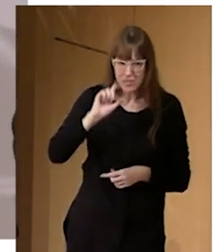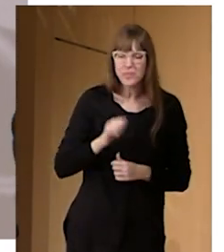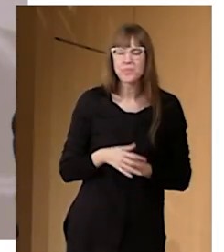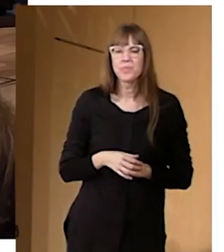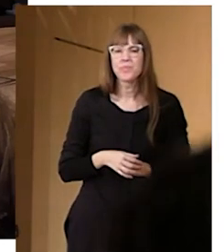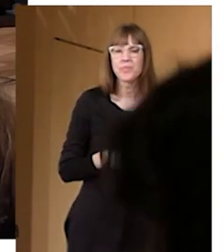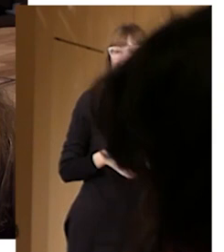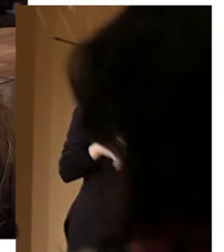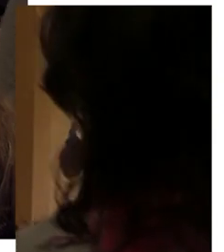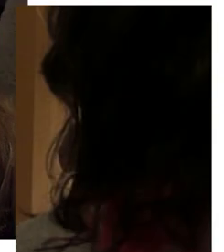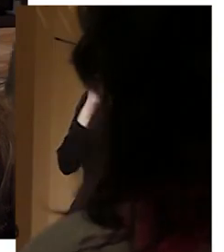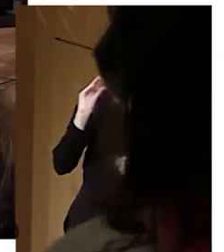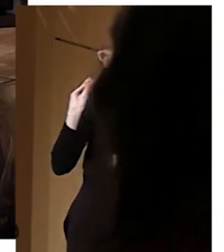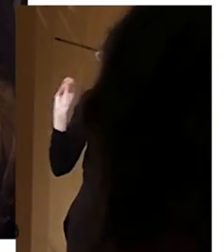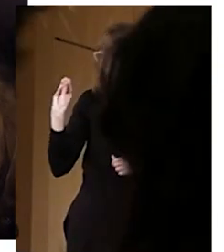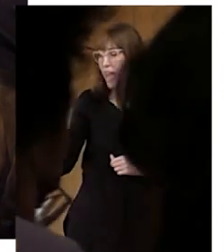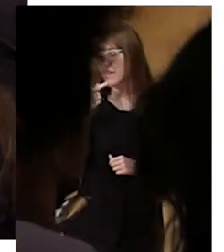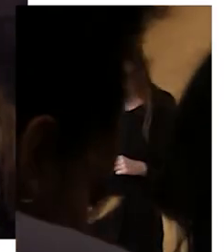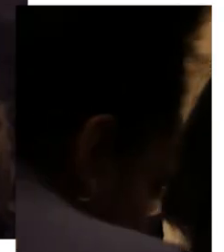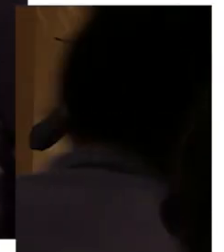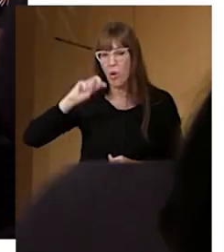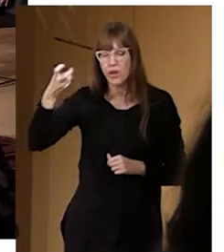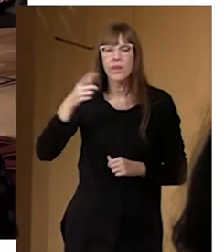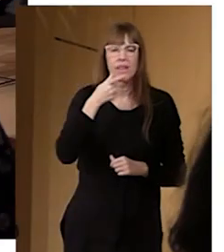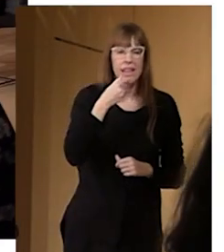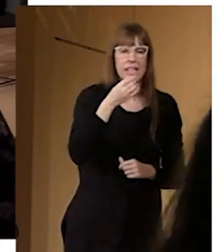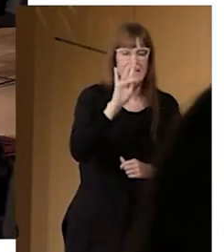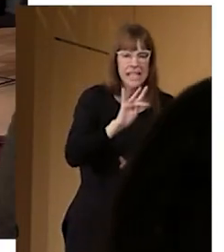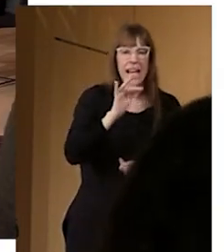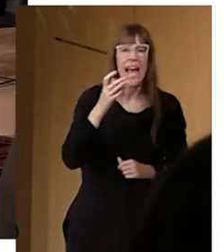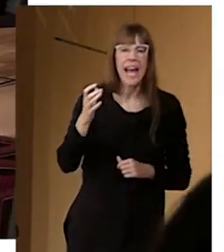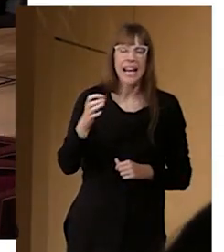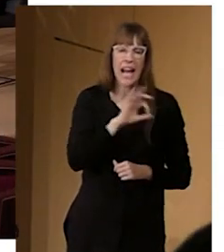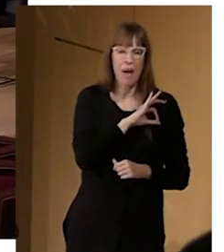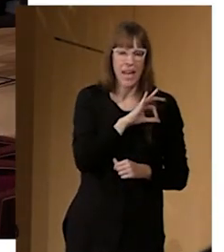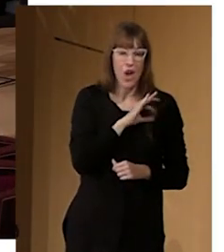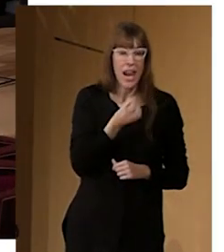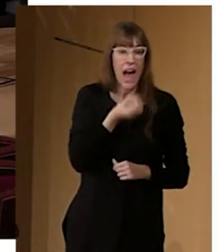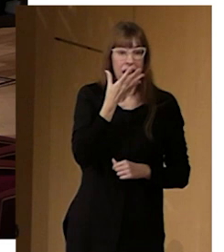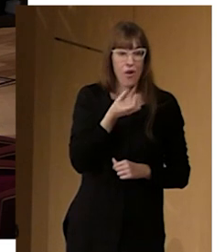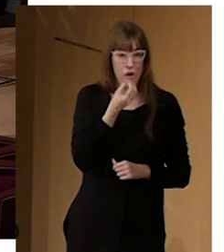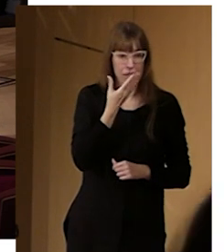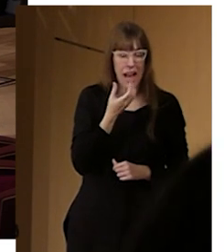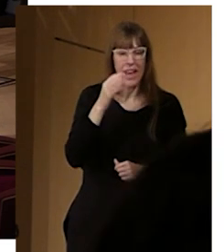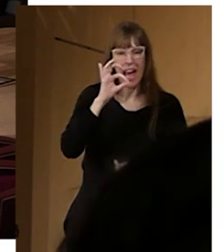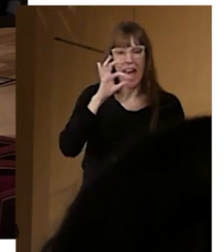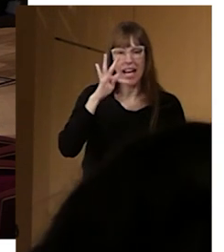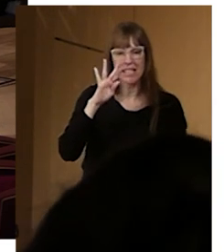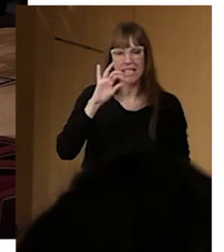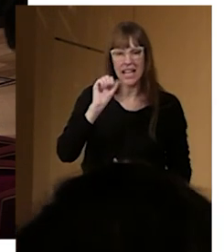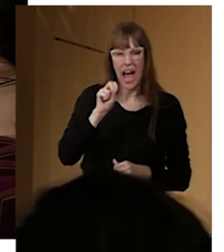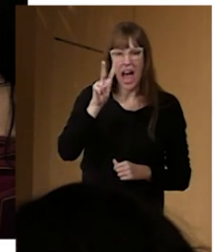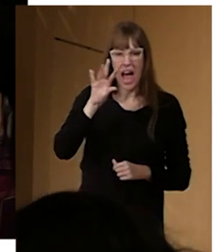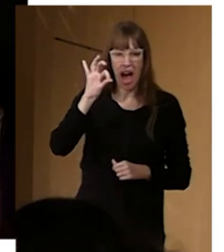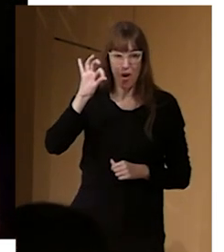Ah Sí por supuesto y el caballero de la rosa de Richard de Richard straus una suite de la de la ópera una obra una